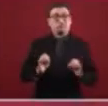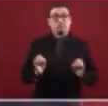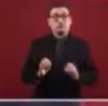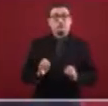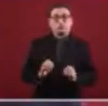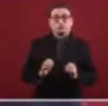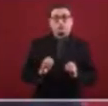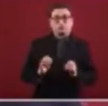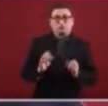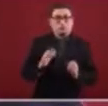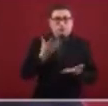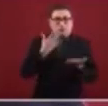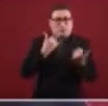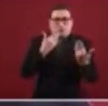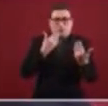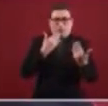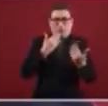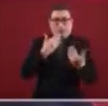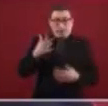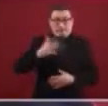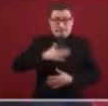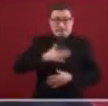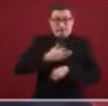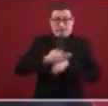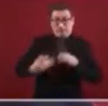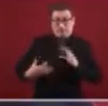nadie vinculado a mí,